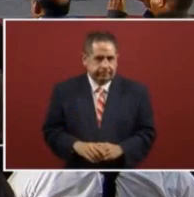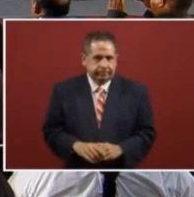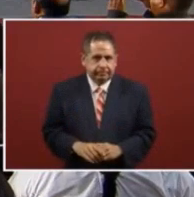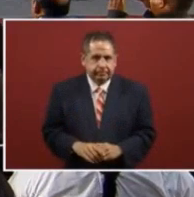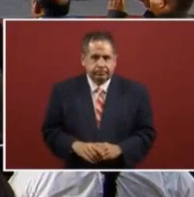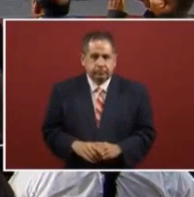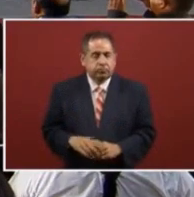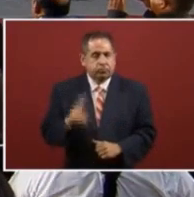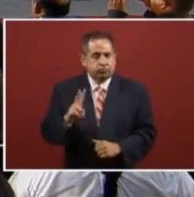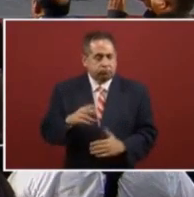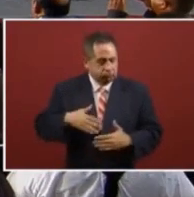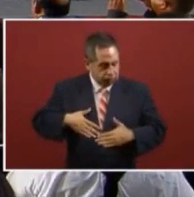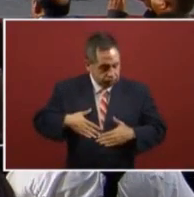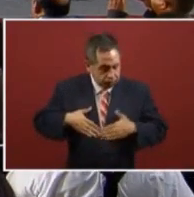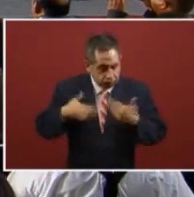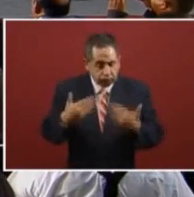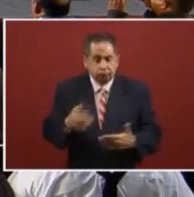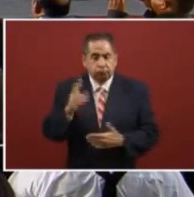Confieso